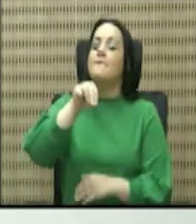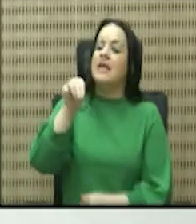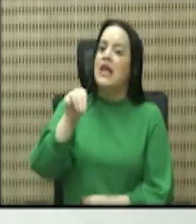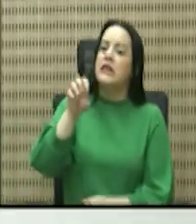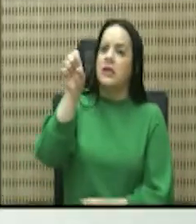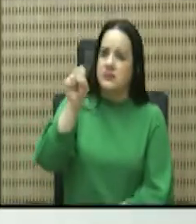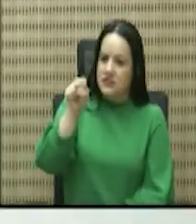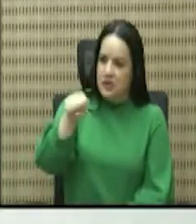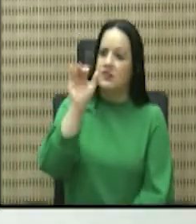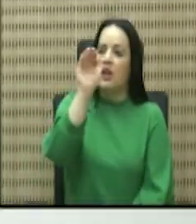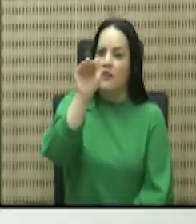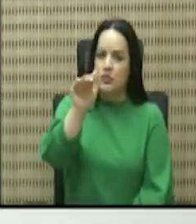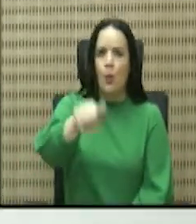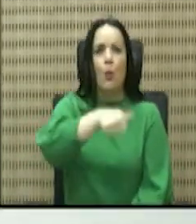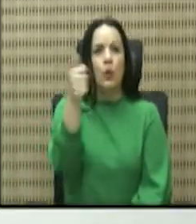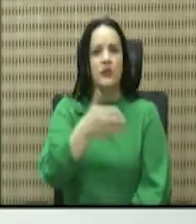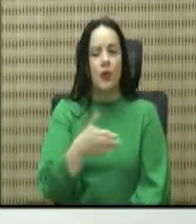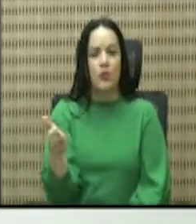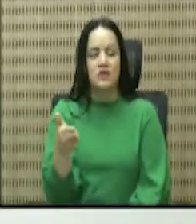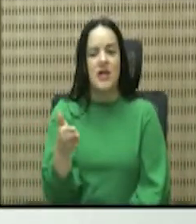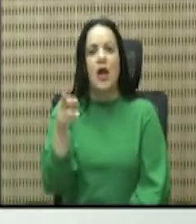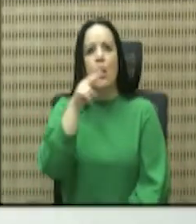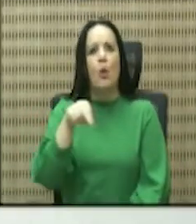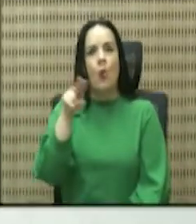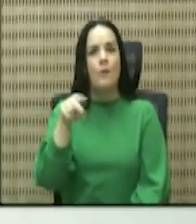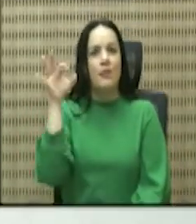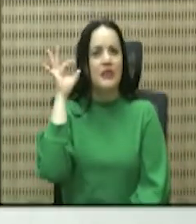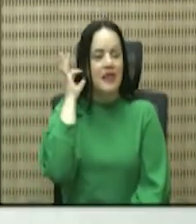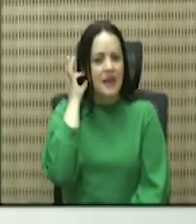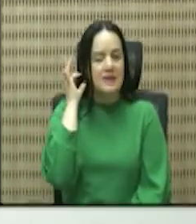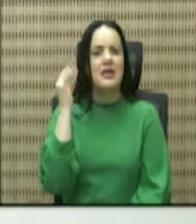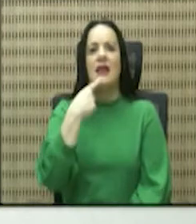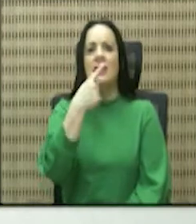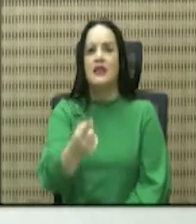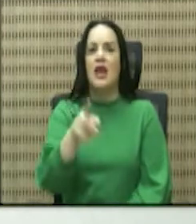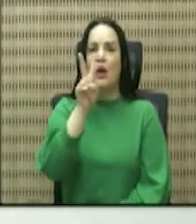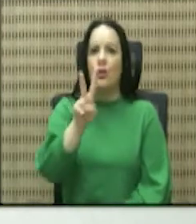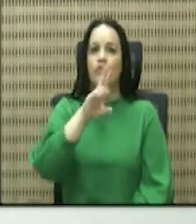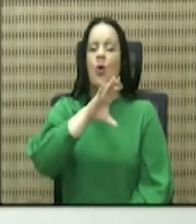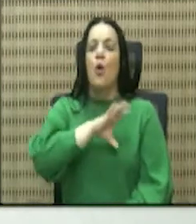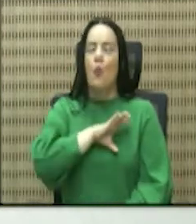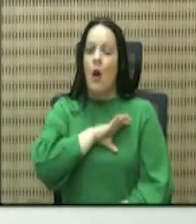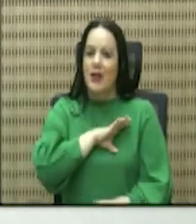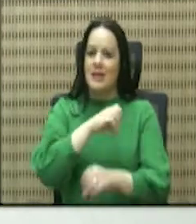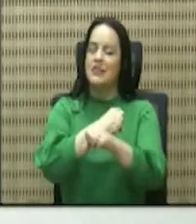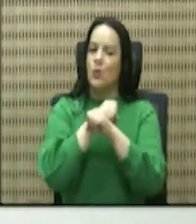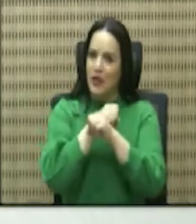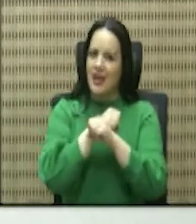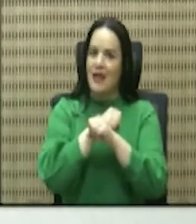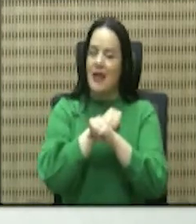compañeras le dije también a dos guardias de seguridad que habían acá que yo me iba a